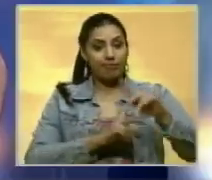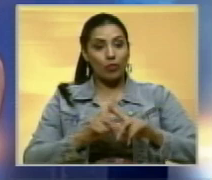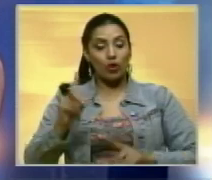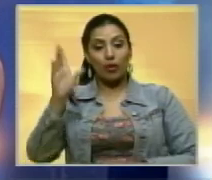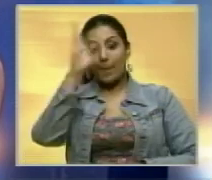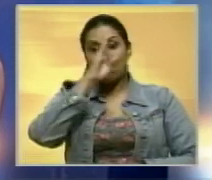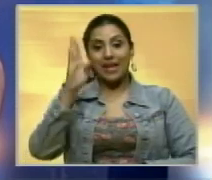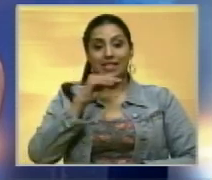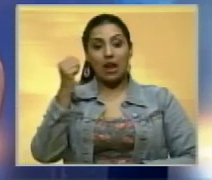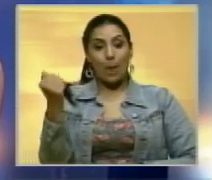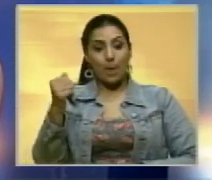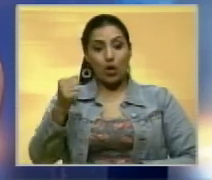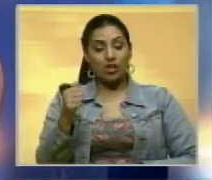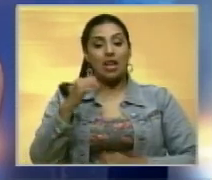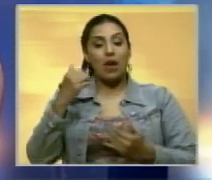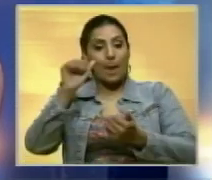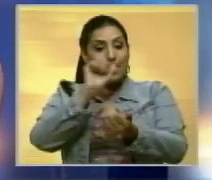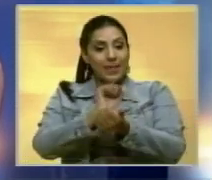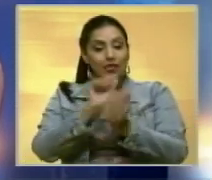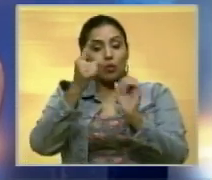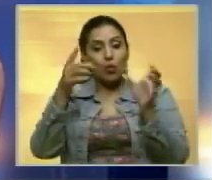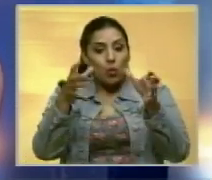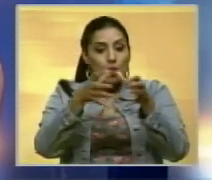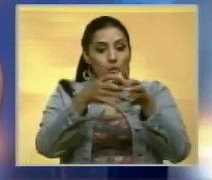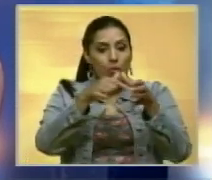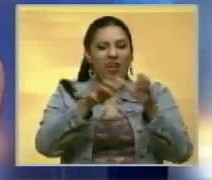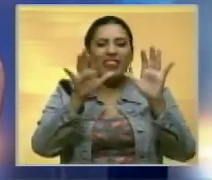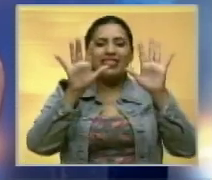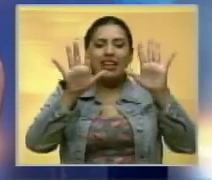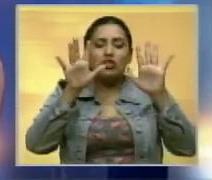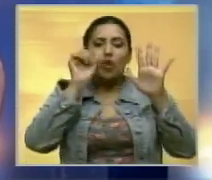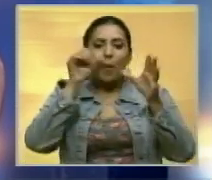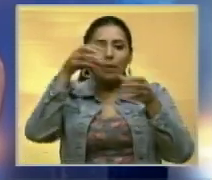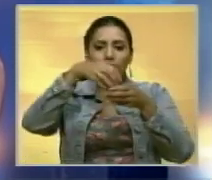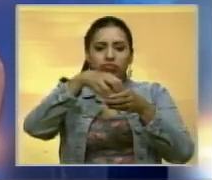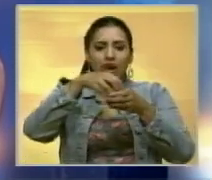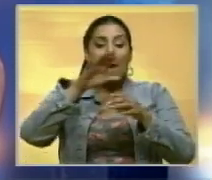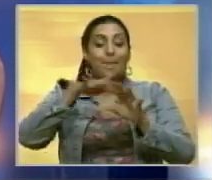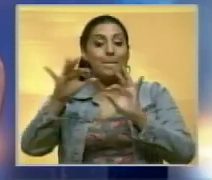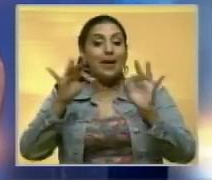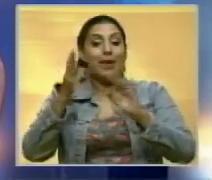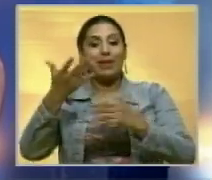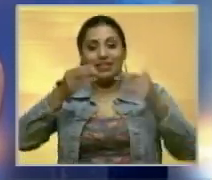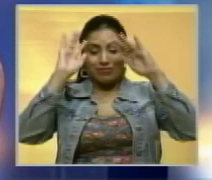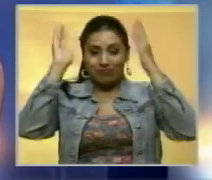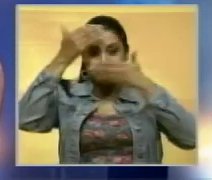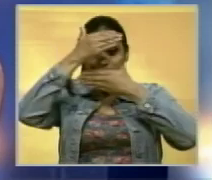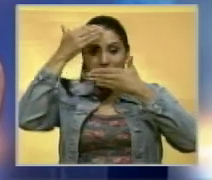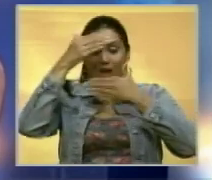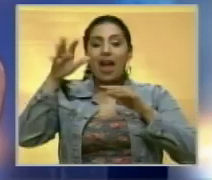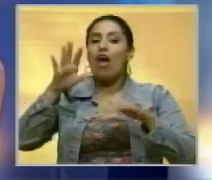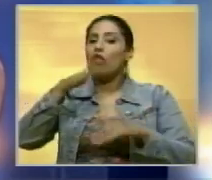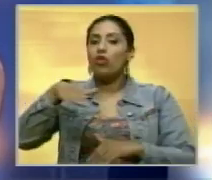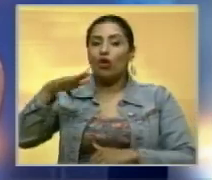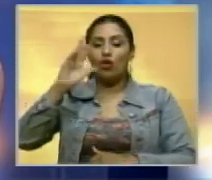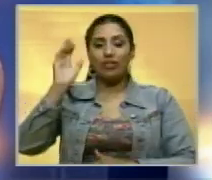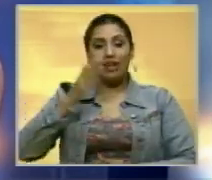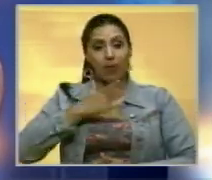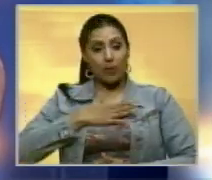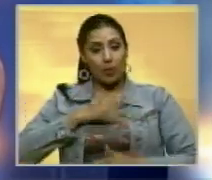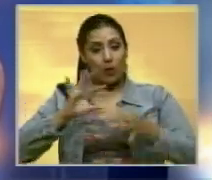En Brasil, la policía habría arrestado a un grupo de 10 hombres que presuntamente planeaban acciones terroristas para los Juegos Olímpicos de